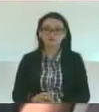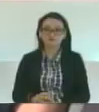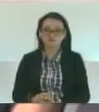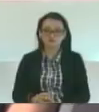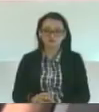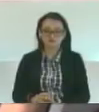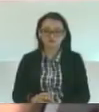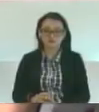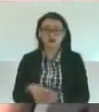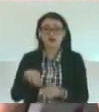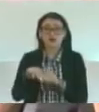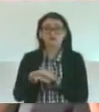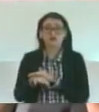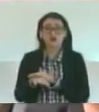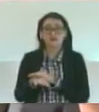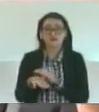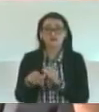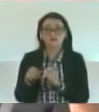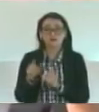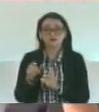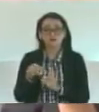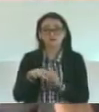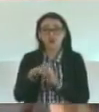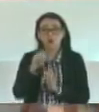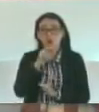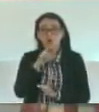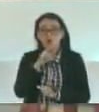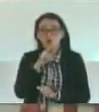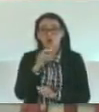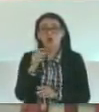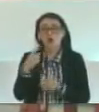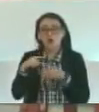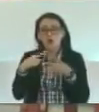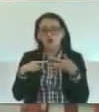muy importantes a nivel mundial de coltán,